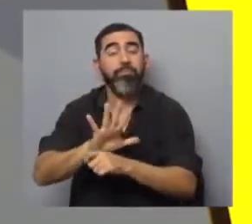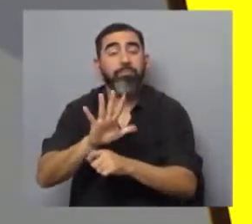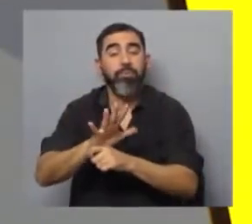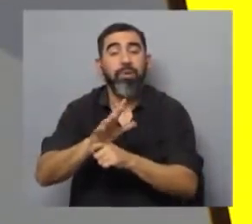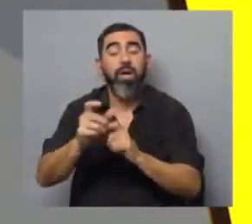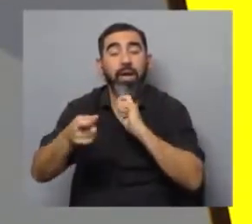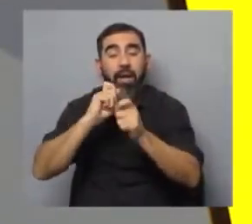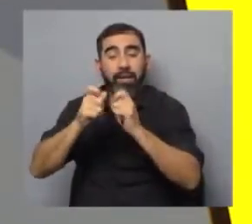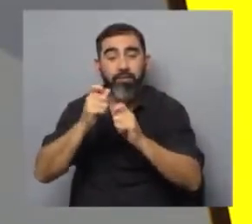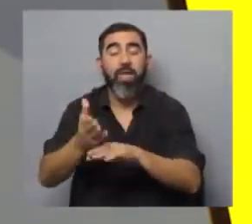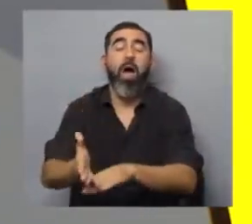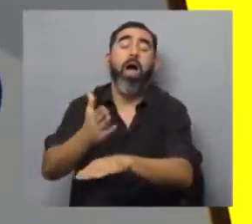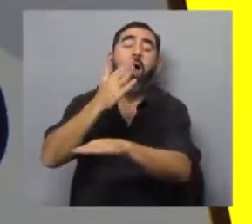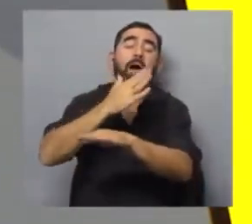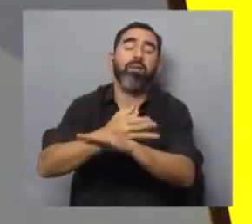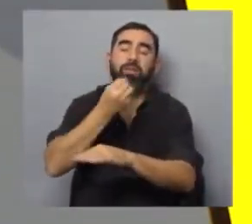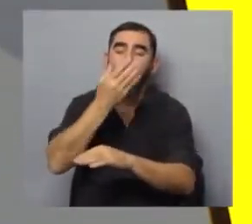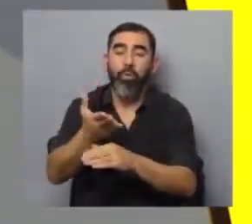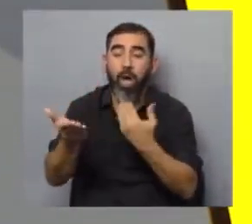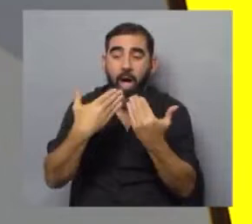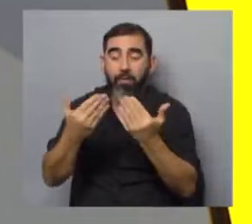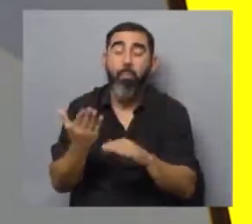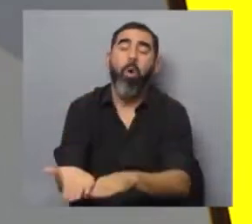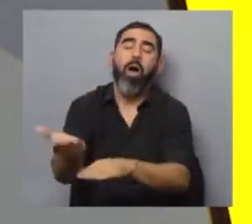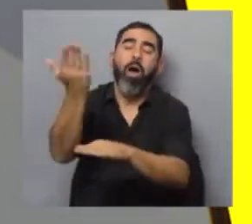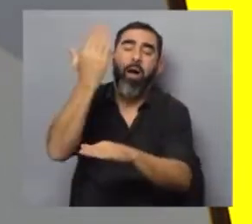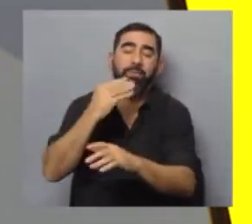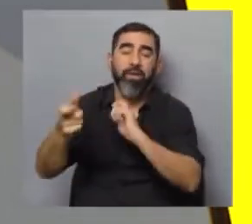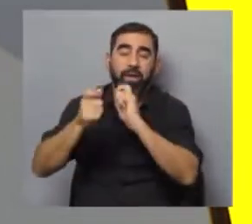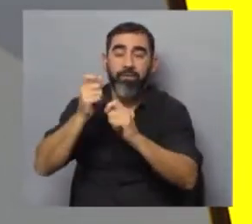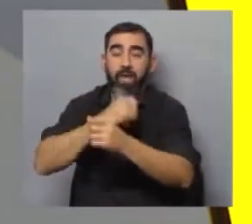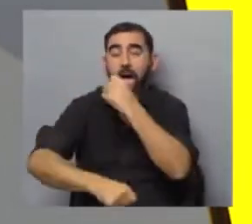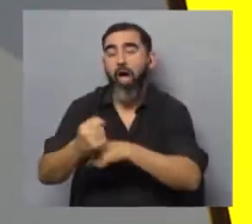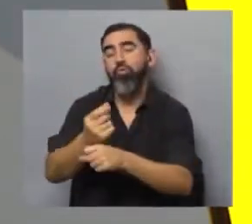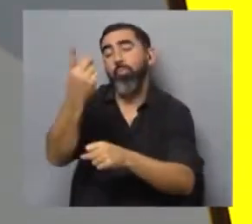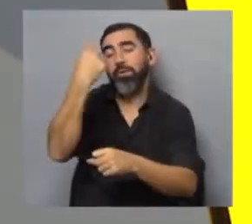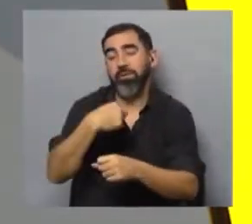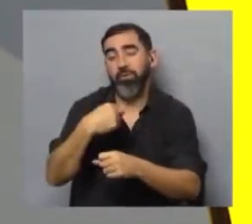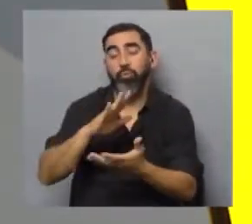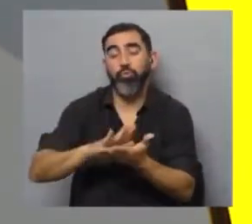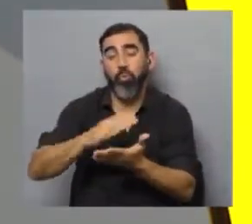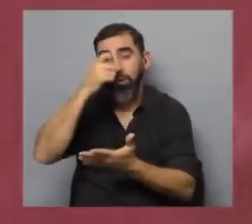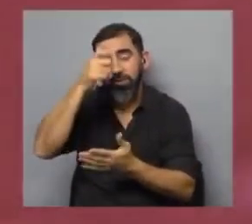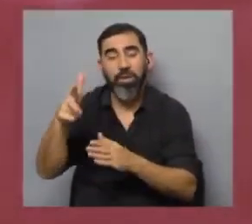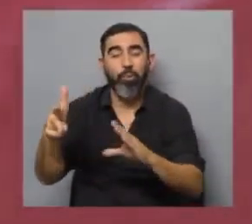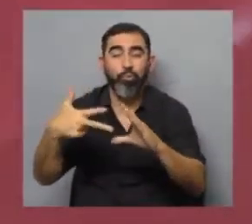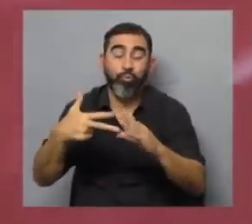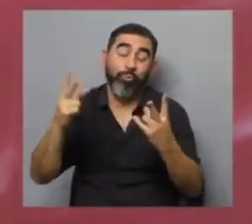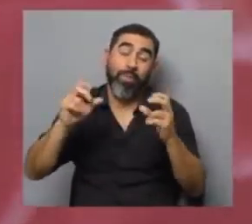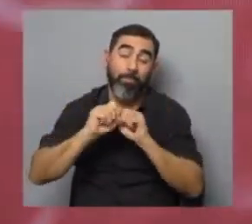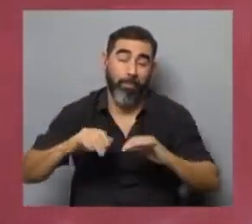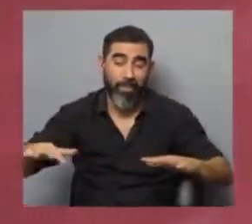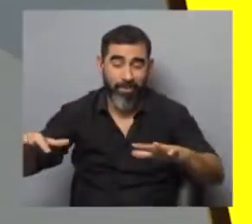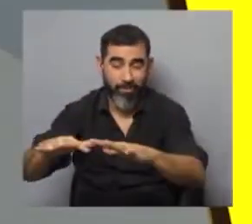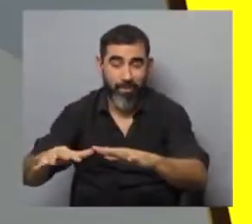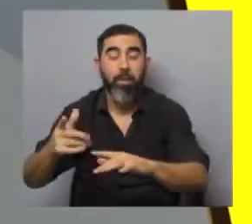nota, que donde pueden encontrar una buena parte de lo que hablamos con Juan Pablo en lo que fue nuestra entrevista del año pasado en Sobreciencia por Zoom, debido a la pandemia,